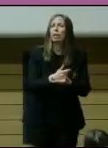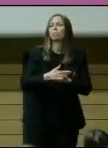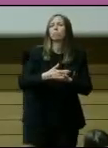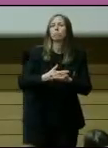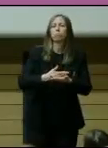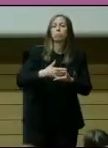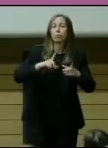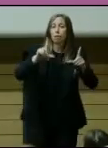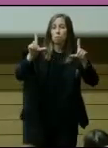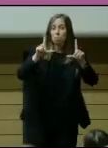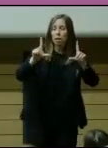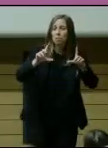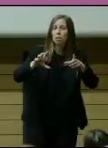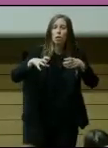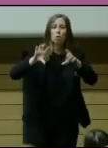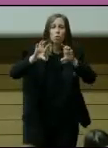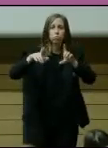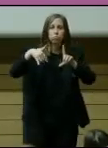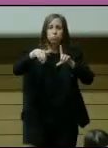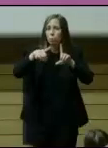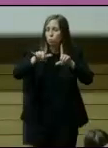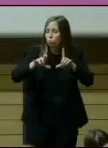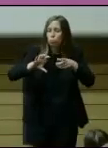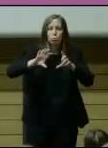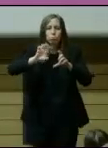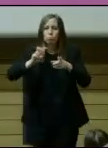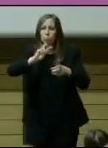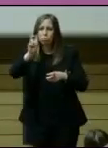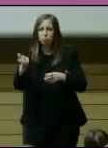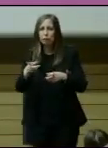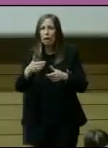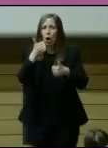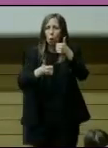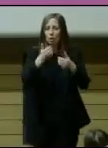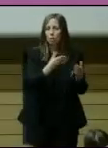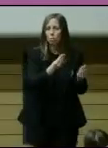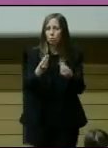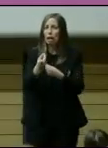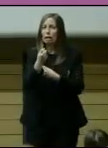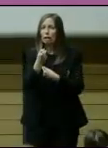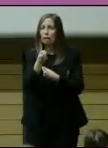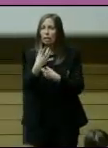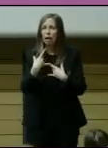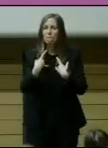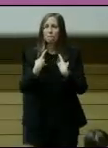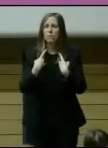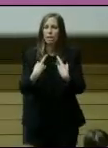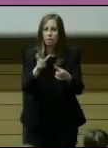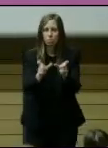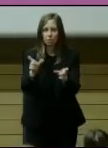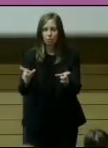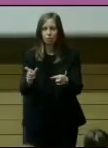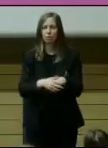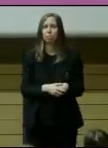más medios digitales, y cada vez pues hay una competitividad feroz y tienen que atrapar a una población, y en